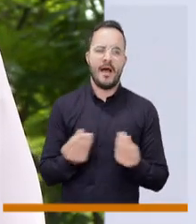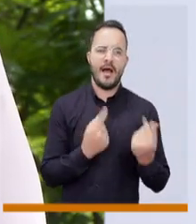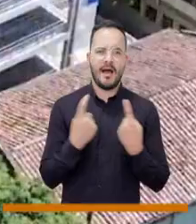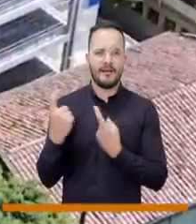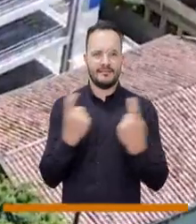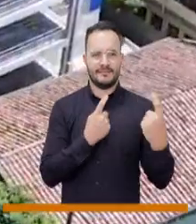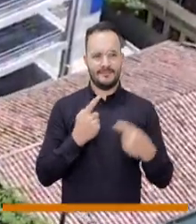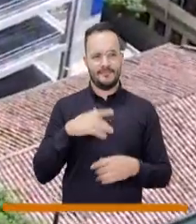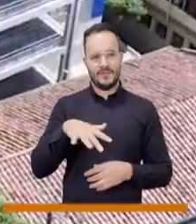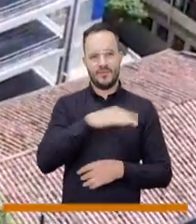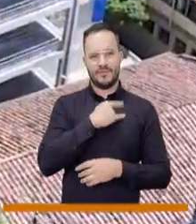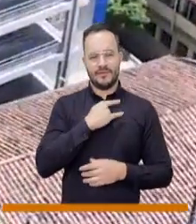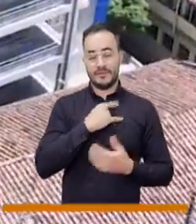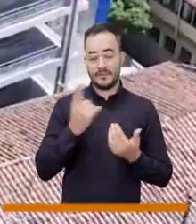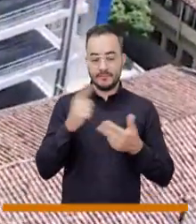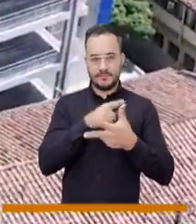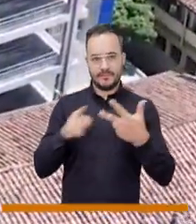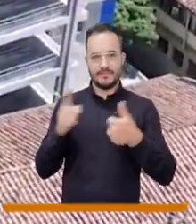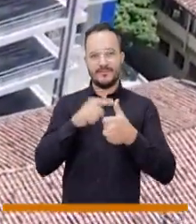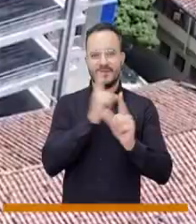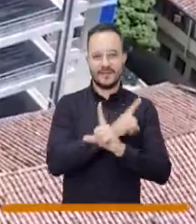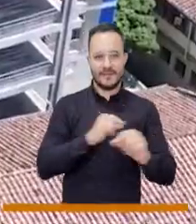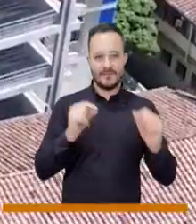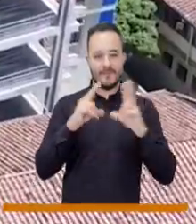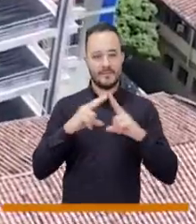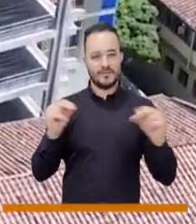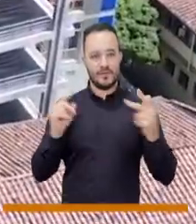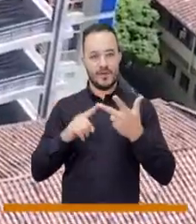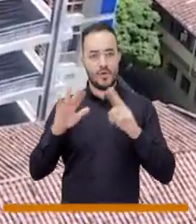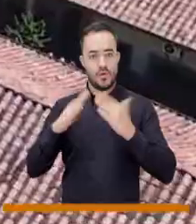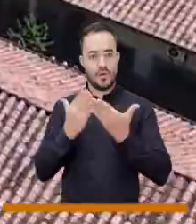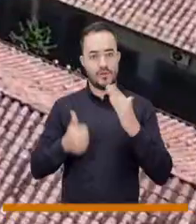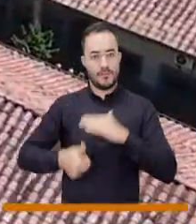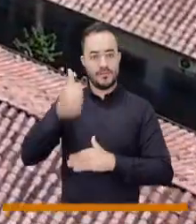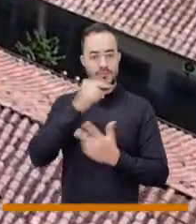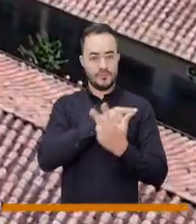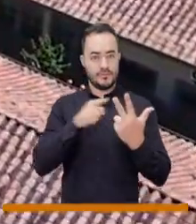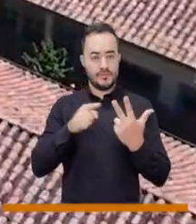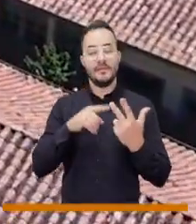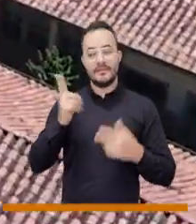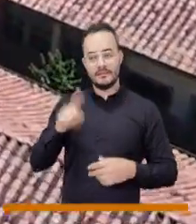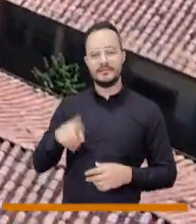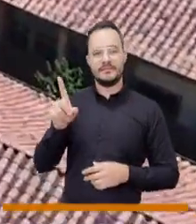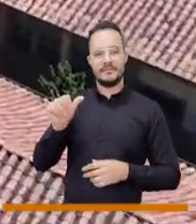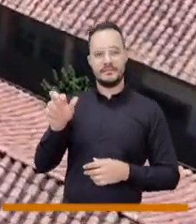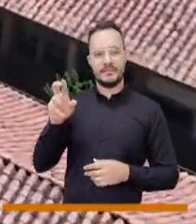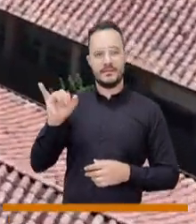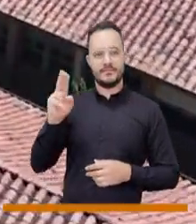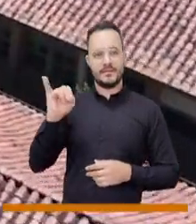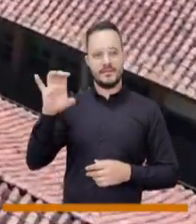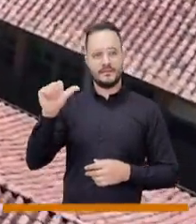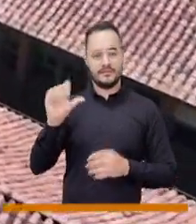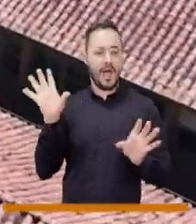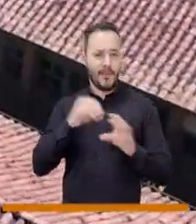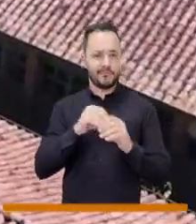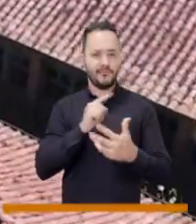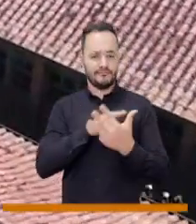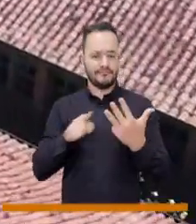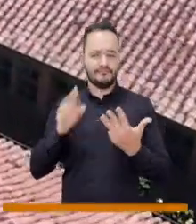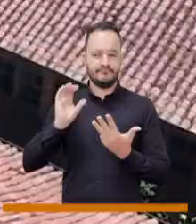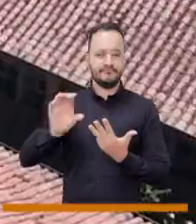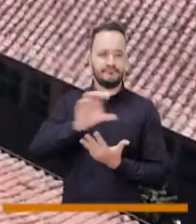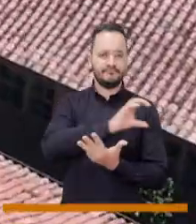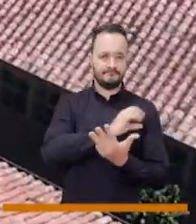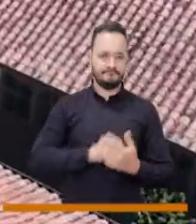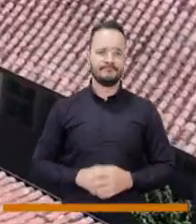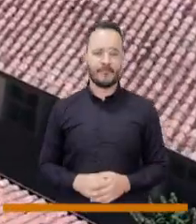municipio. ¿Cuáles son las IES? El ITM, el Pascual Bravo, el Colegio Mayor, Sapiencia está también dentro del proyecto de acuerdo, pero